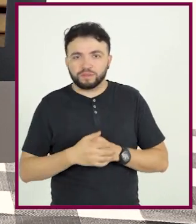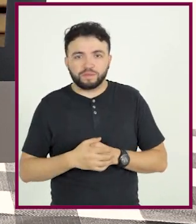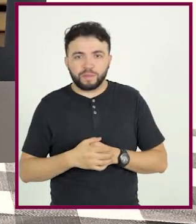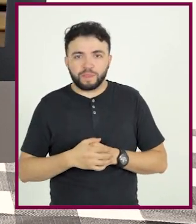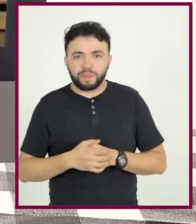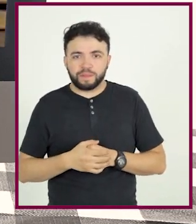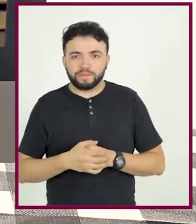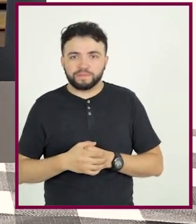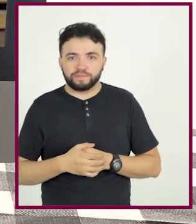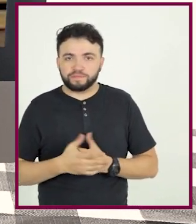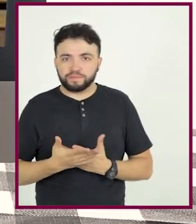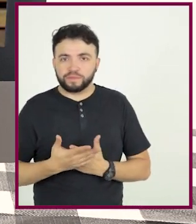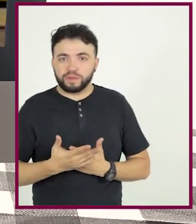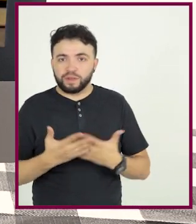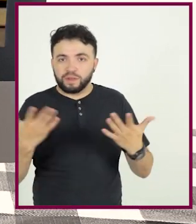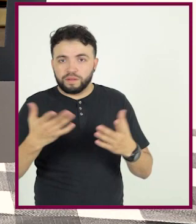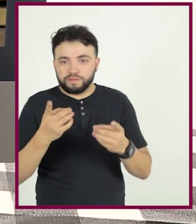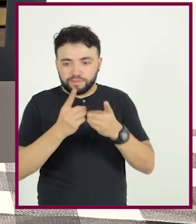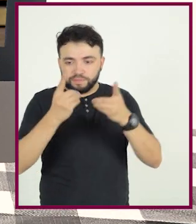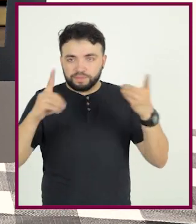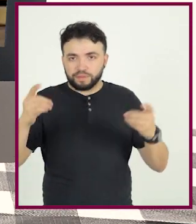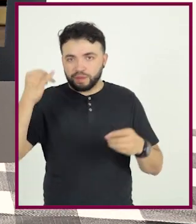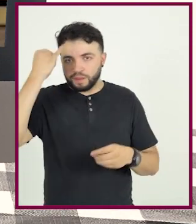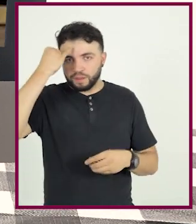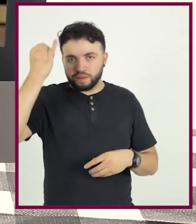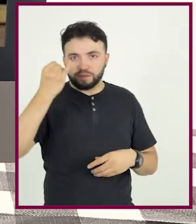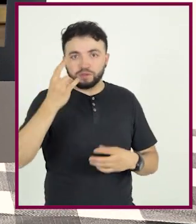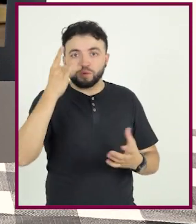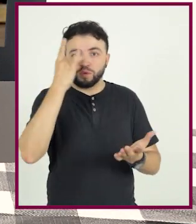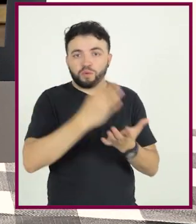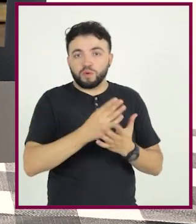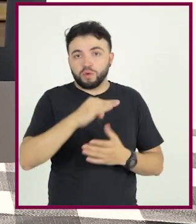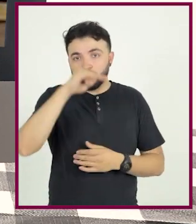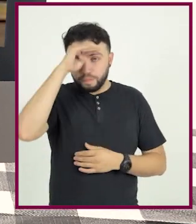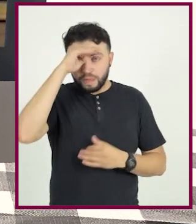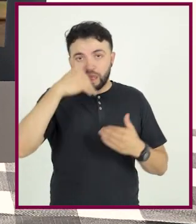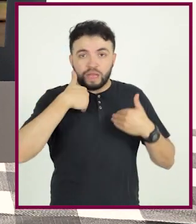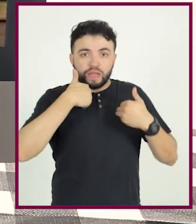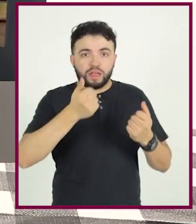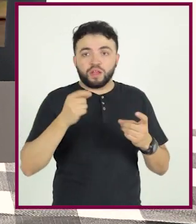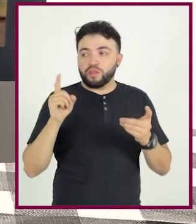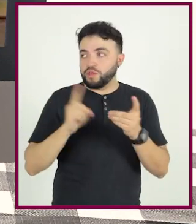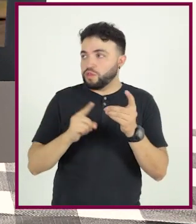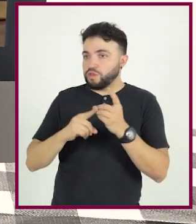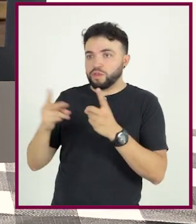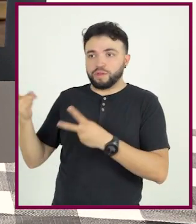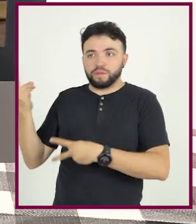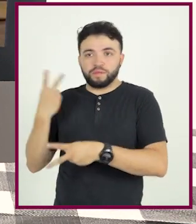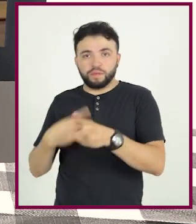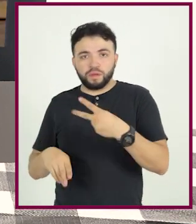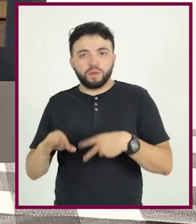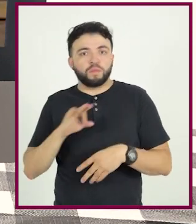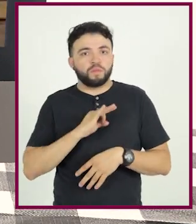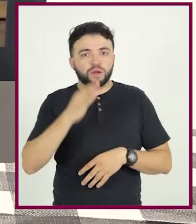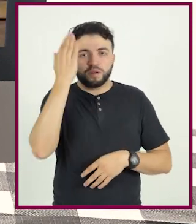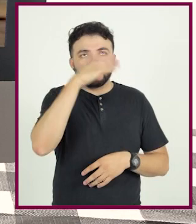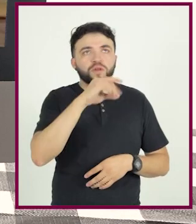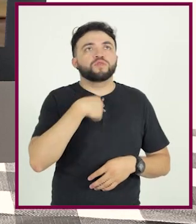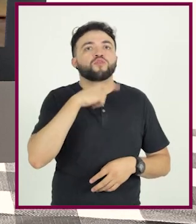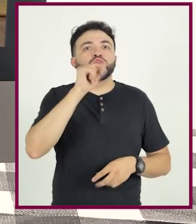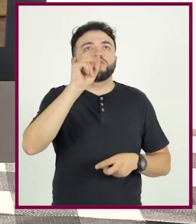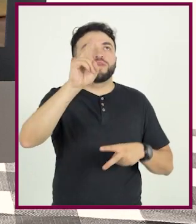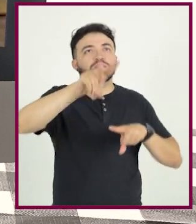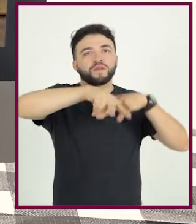través de desarrollar la idea de que solamente entendiendo de dónde venimos, podemos saber a